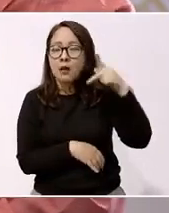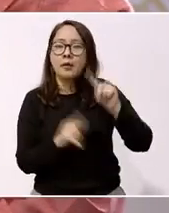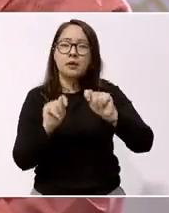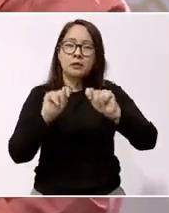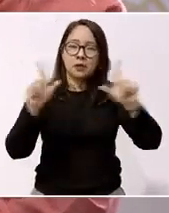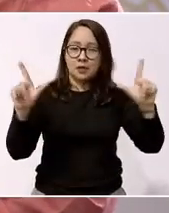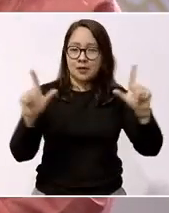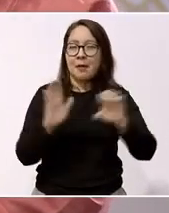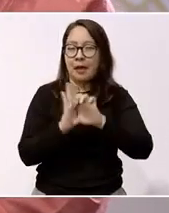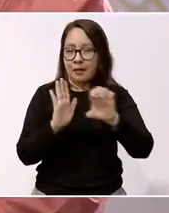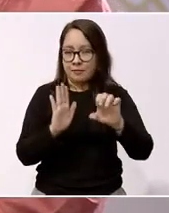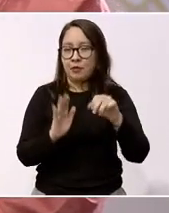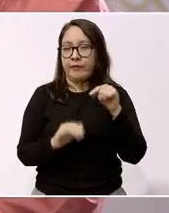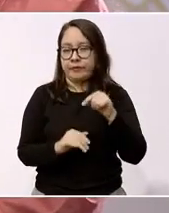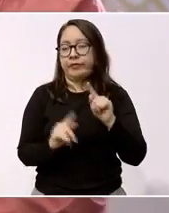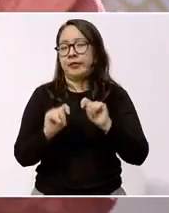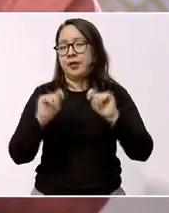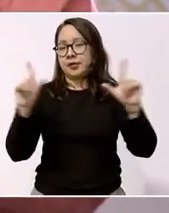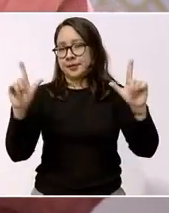en Tlaxcala